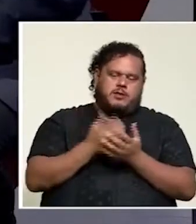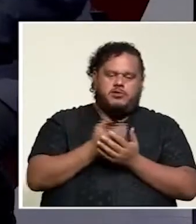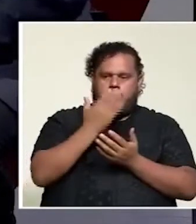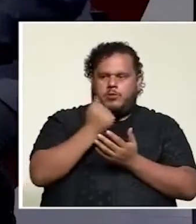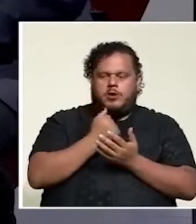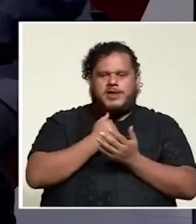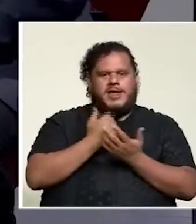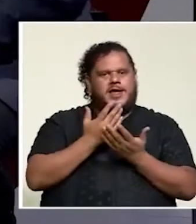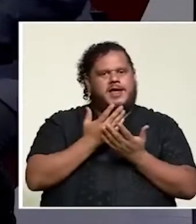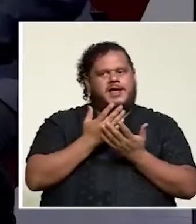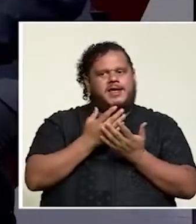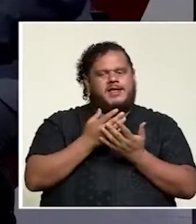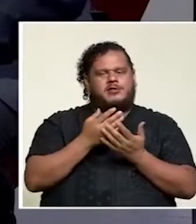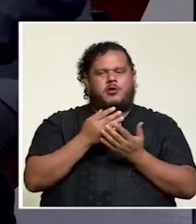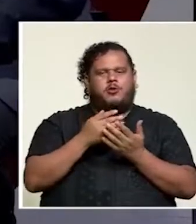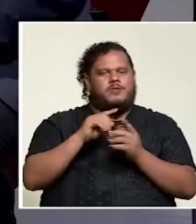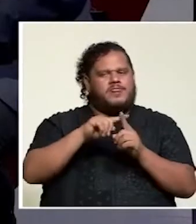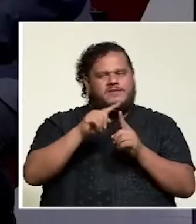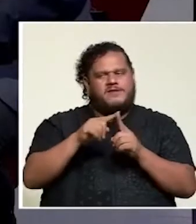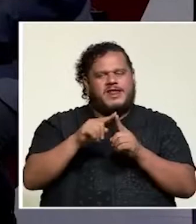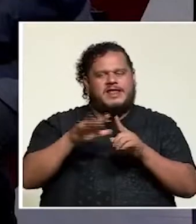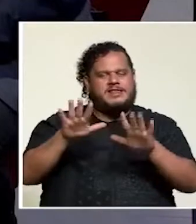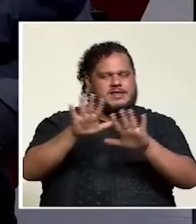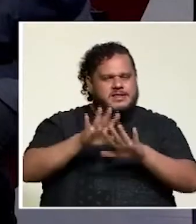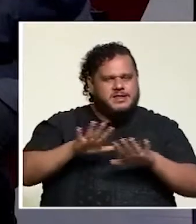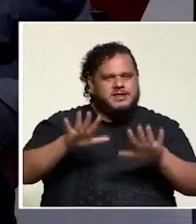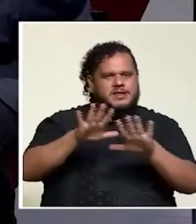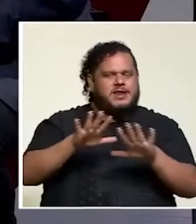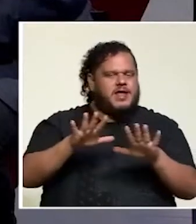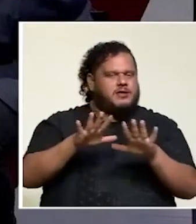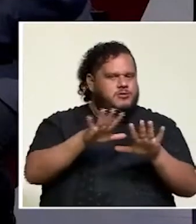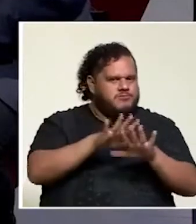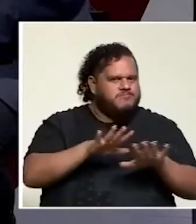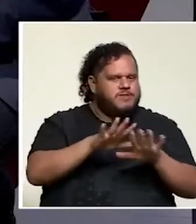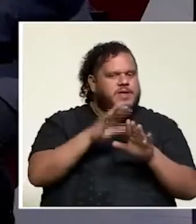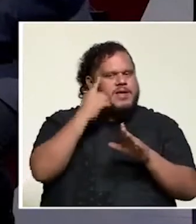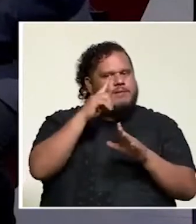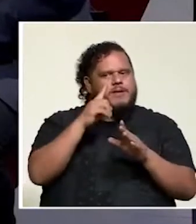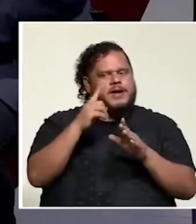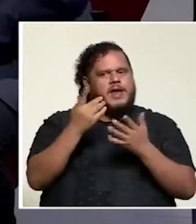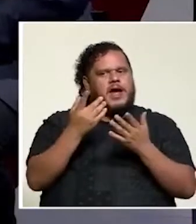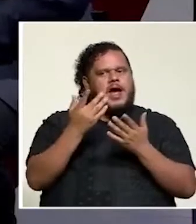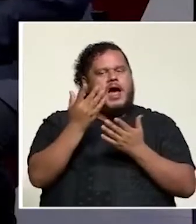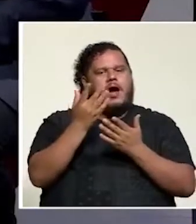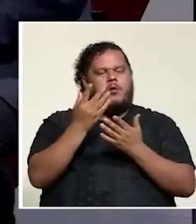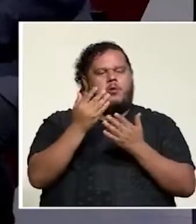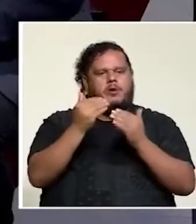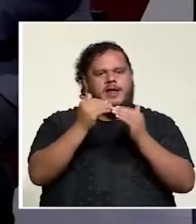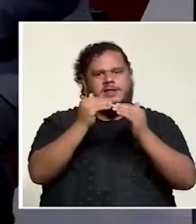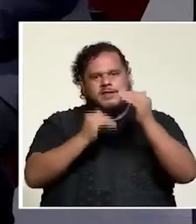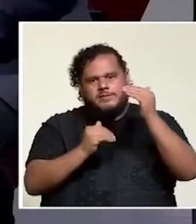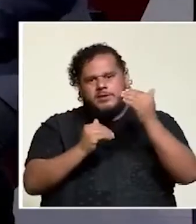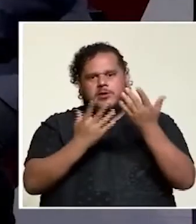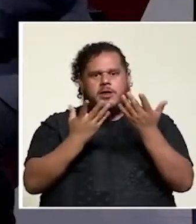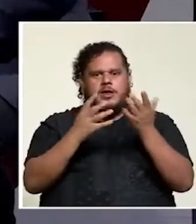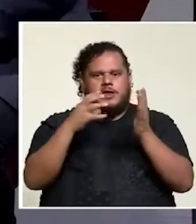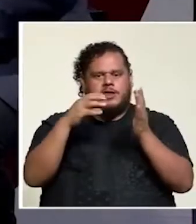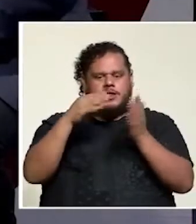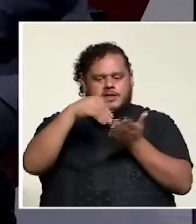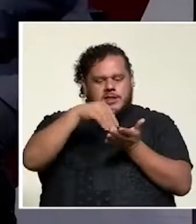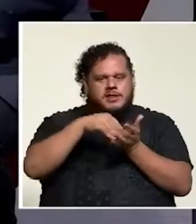pinta sombríos panoramas, y para una evaluación también de orden general y luego centrar en el